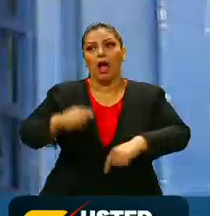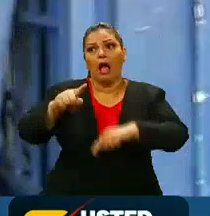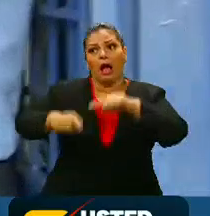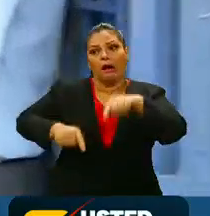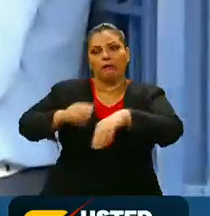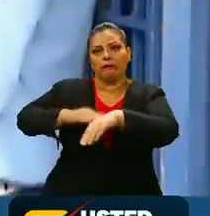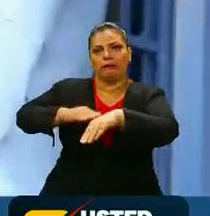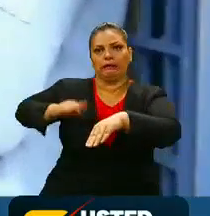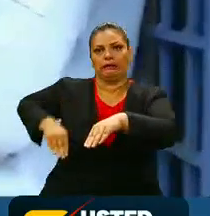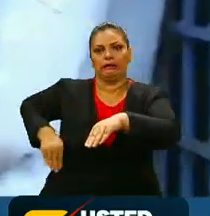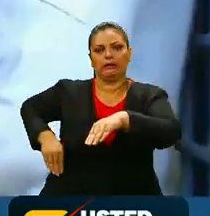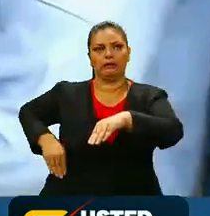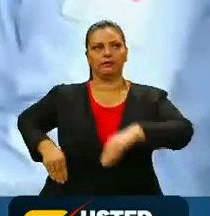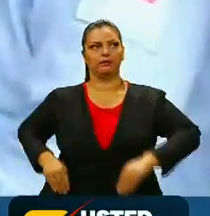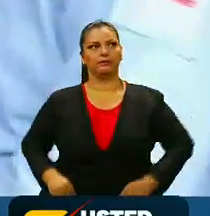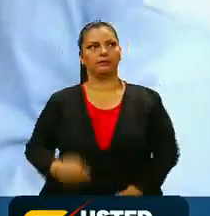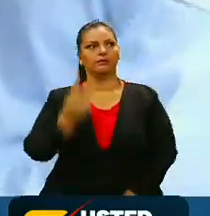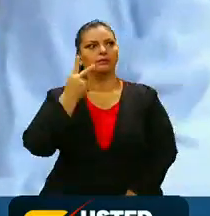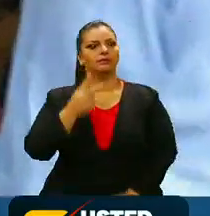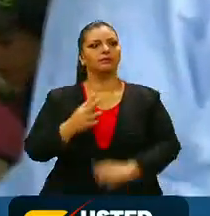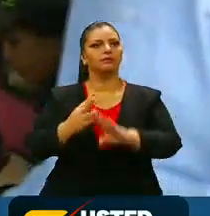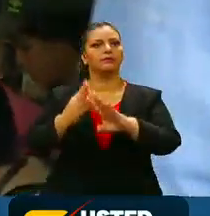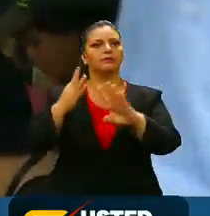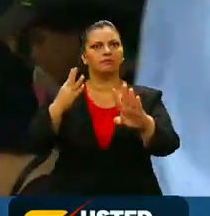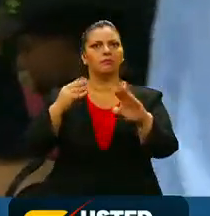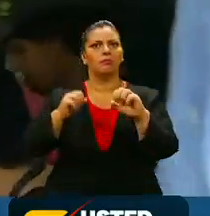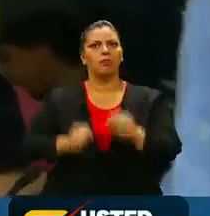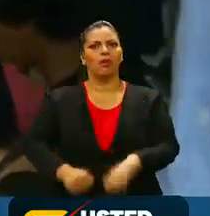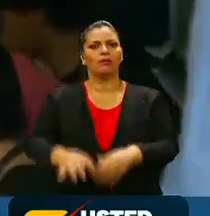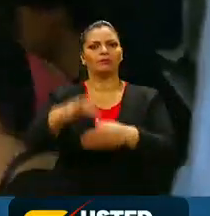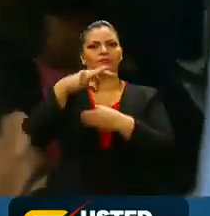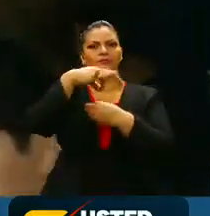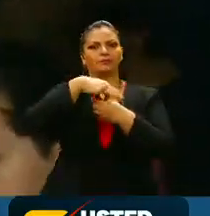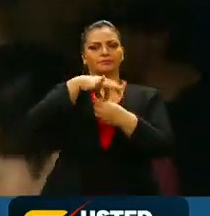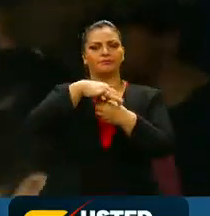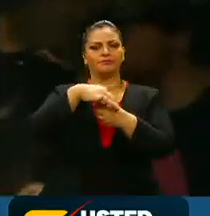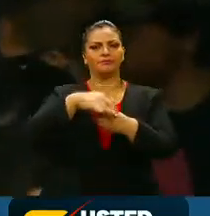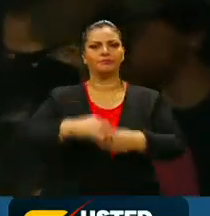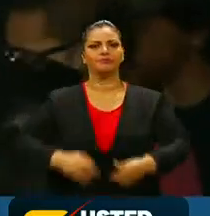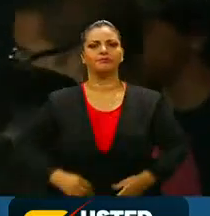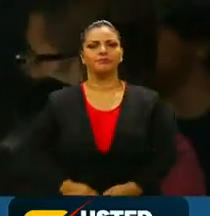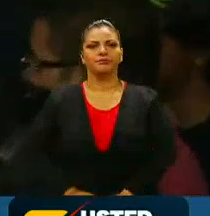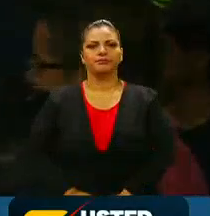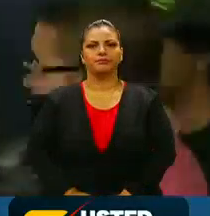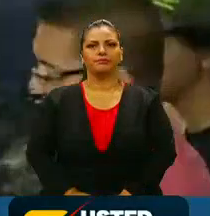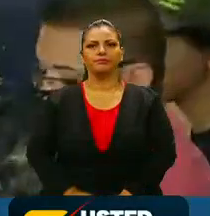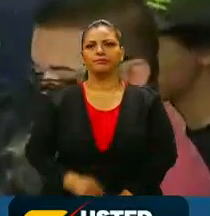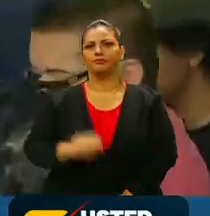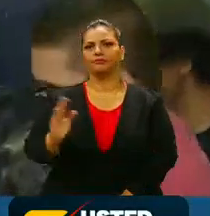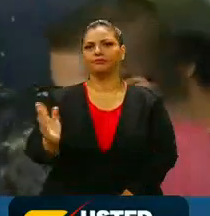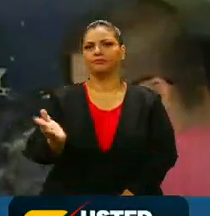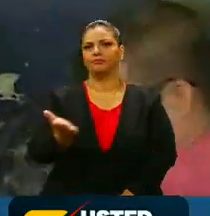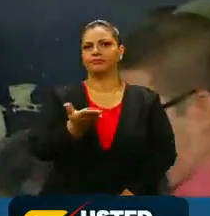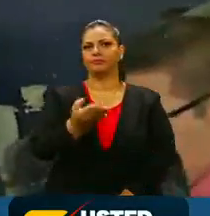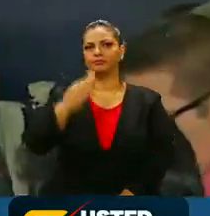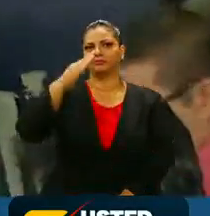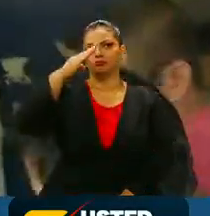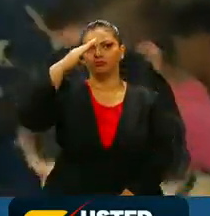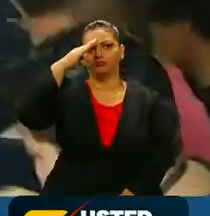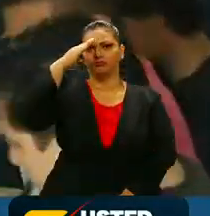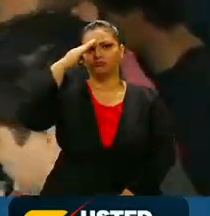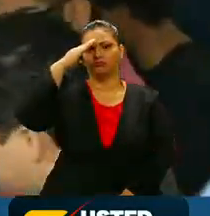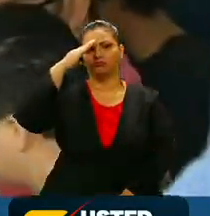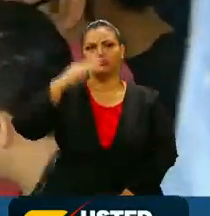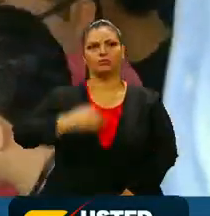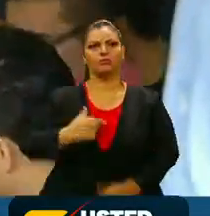pues que hay personas que están haciendo fila para poder sufragar. También están los miembros, los sujetos políticos, los